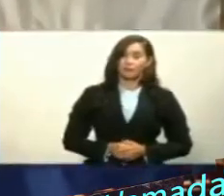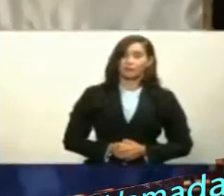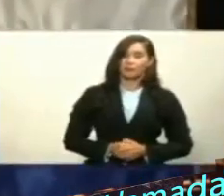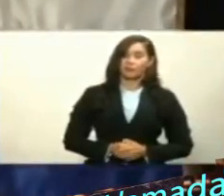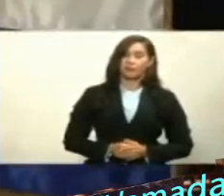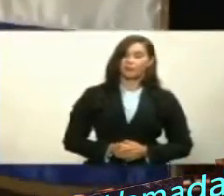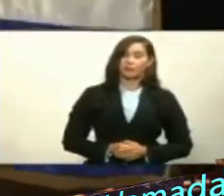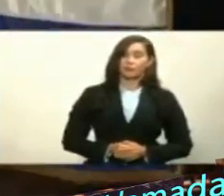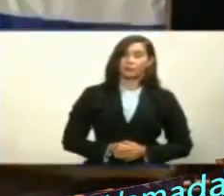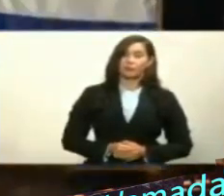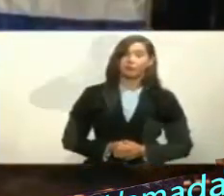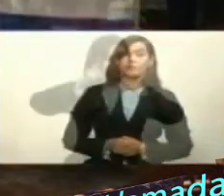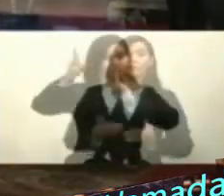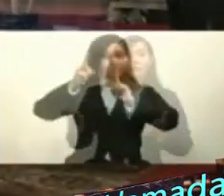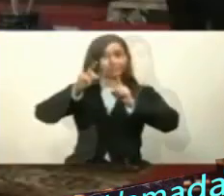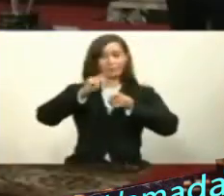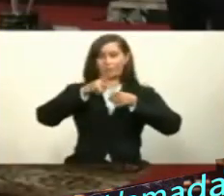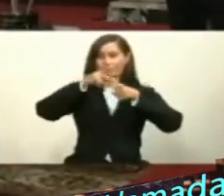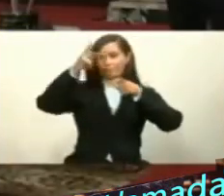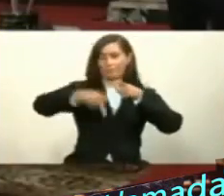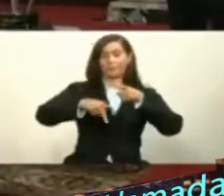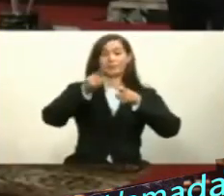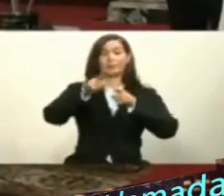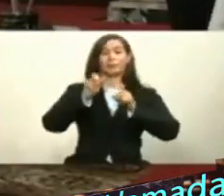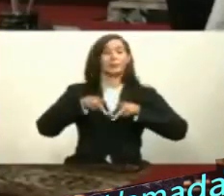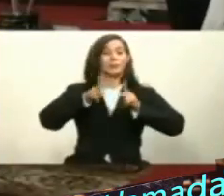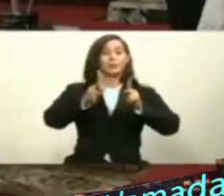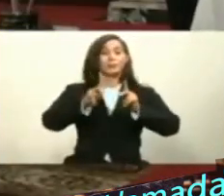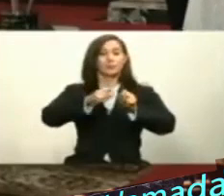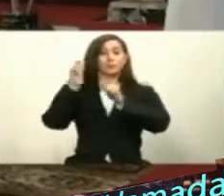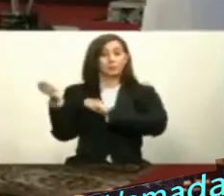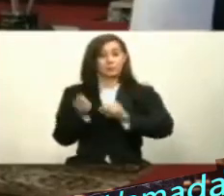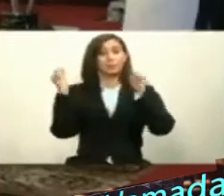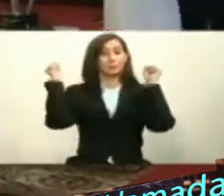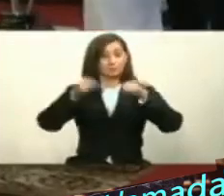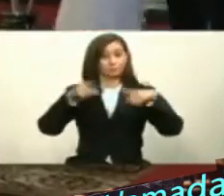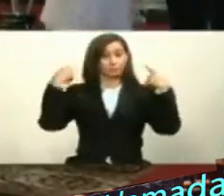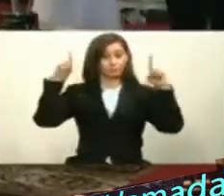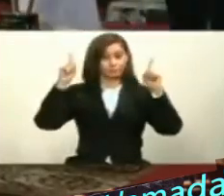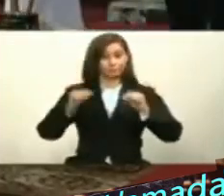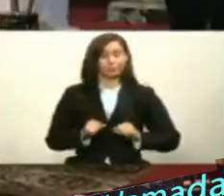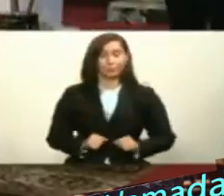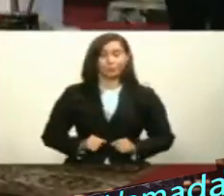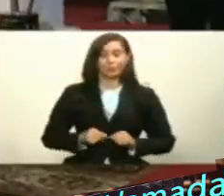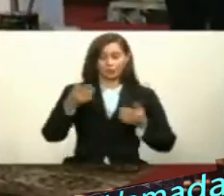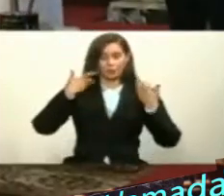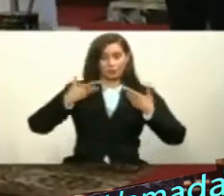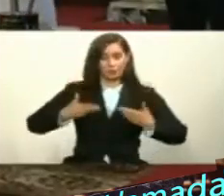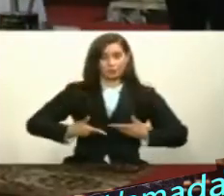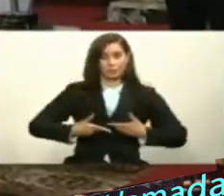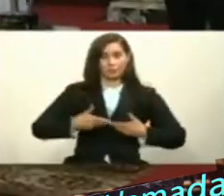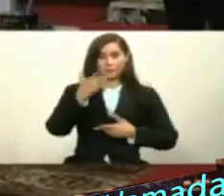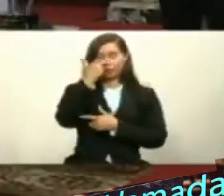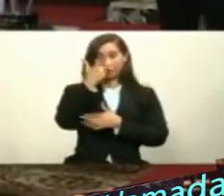Serie del Caribe. Vamos a ver el momentito en que el jugador Melquis Cabrera agradece al presidente de la República haber entregado